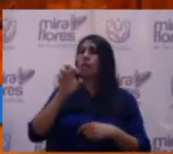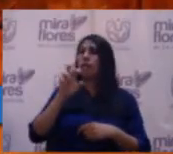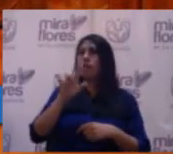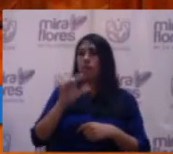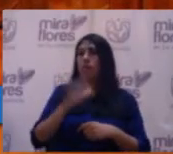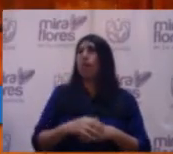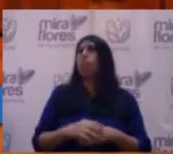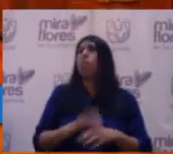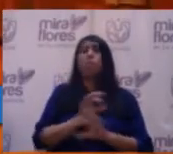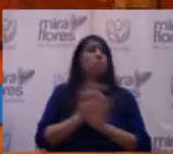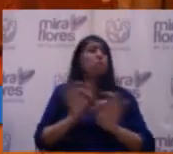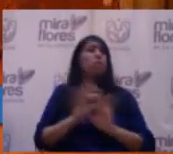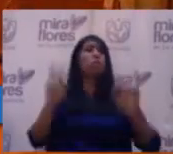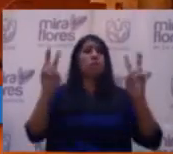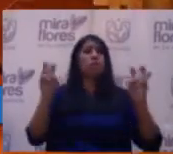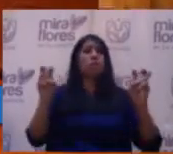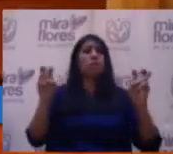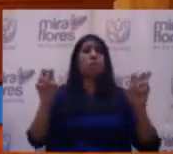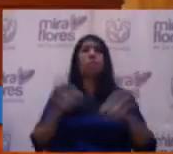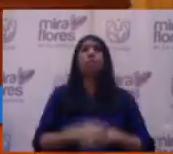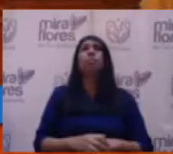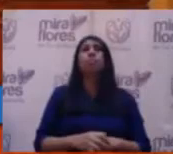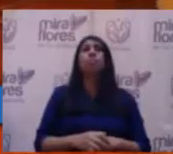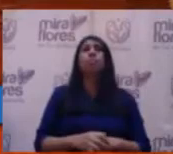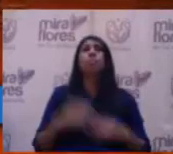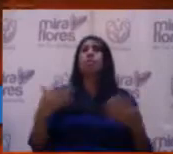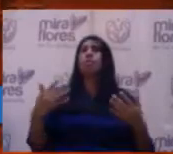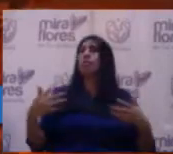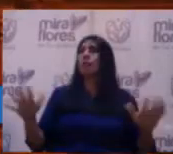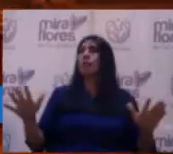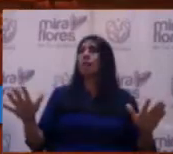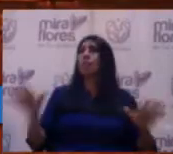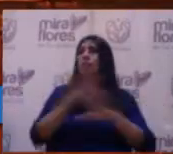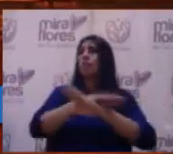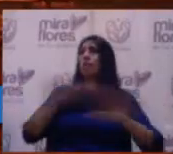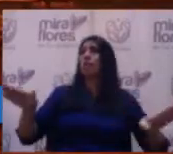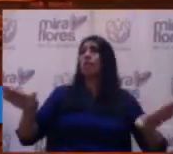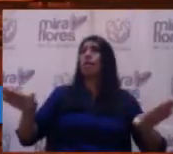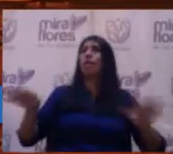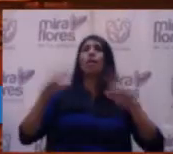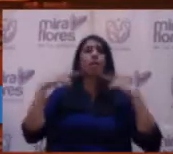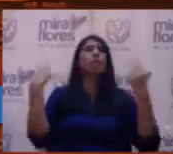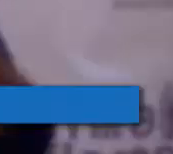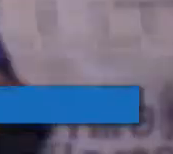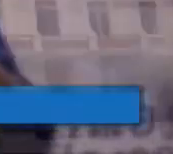no habiendo más temas que tratar, se da por levantada la sesión. Se levanta la misma.